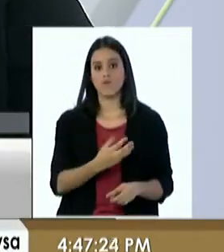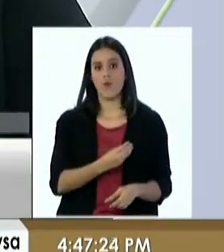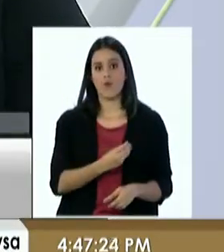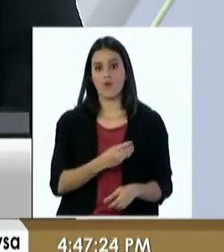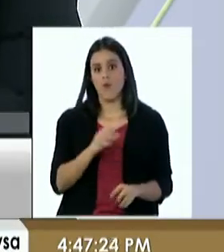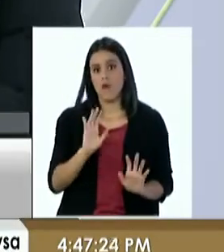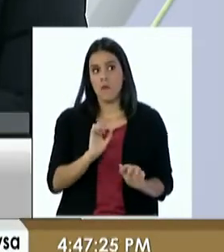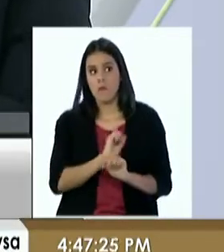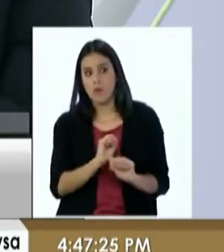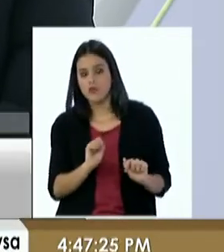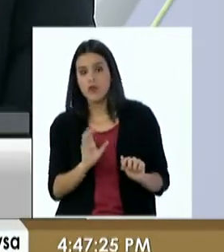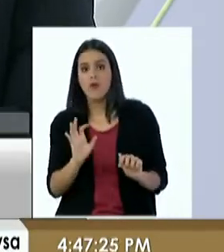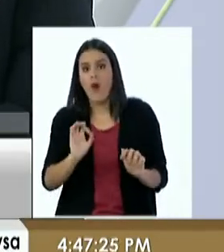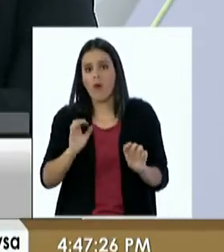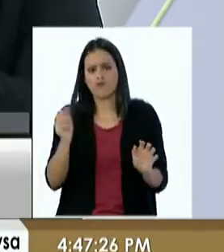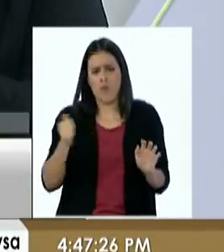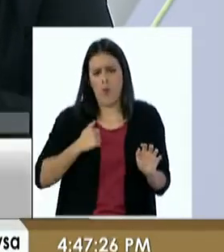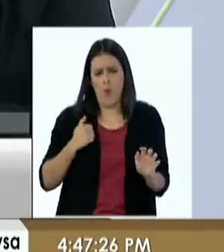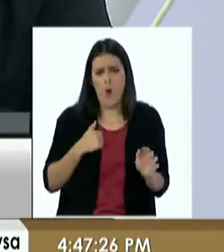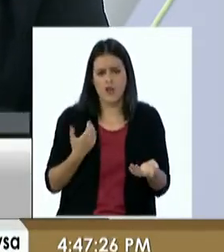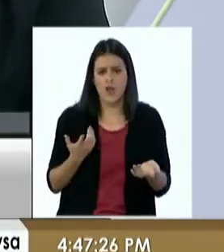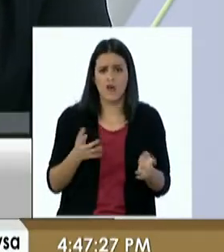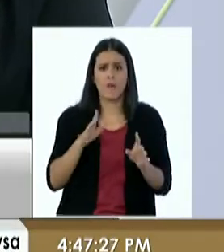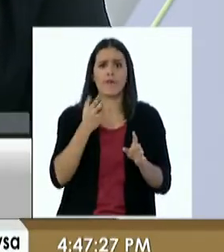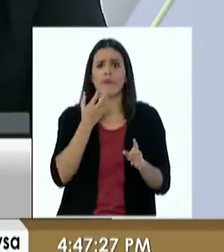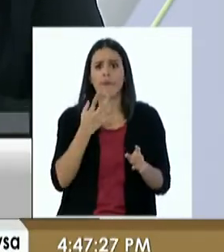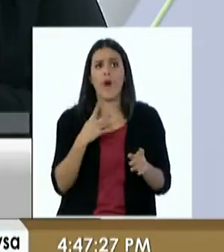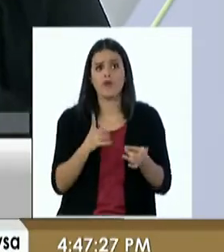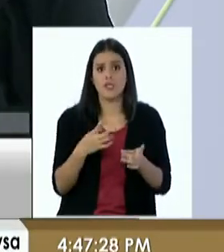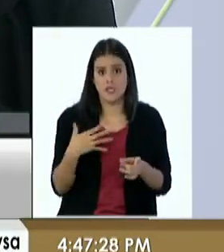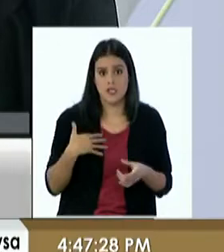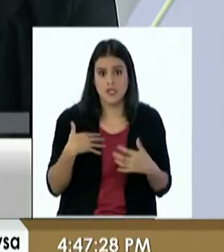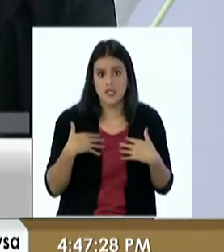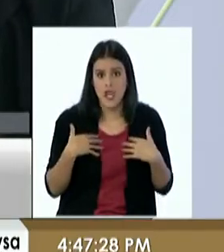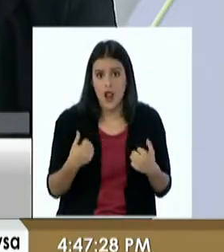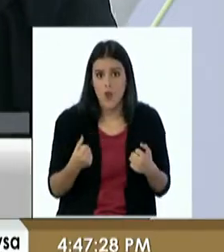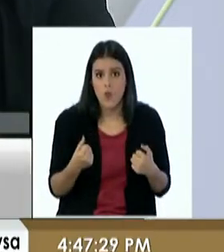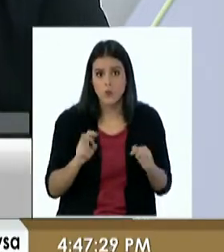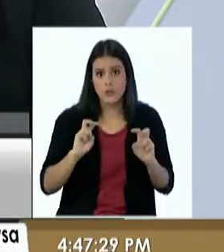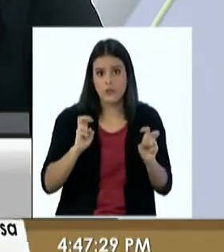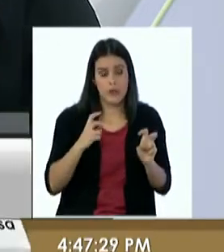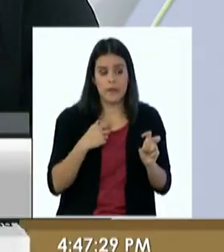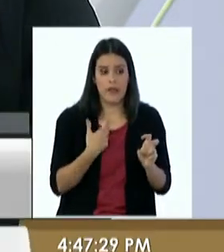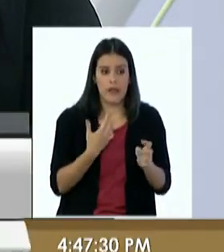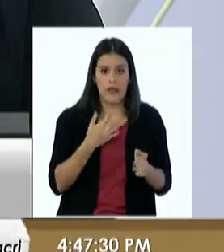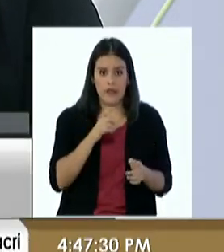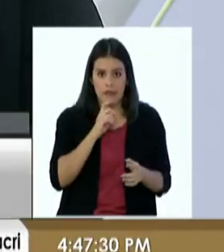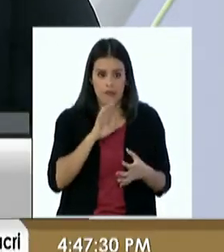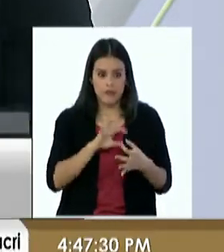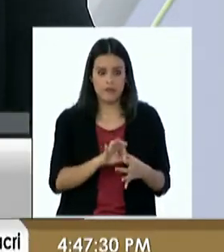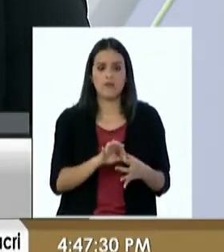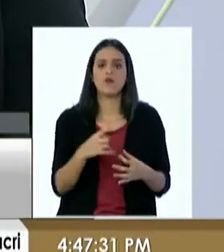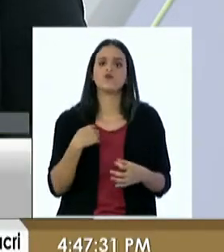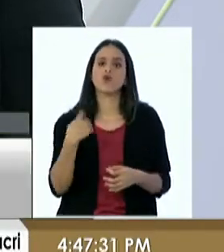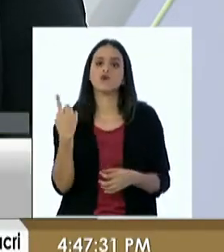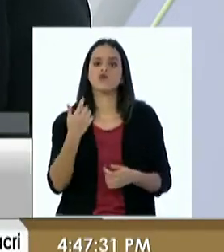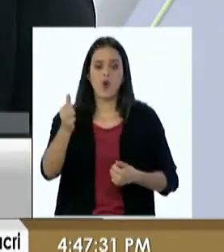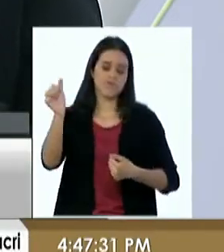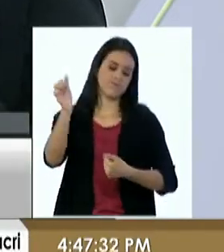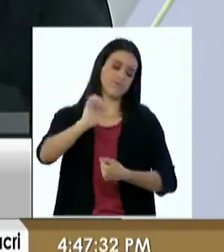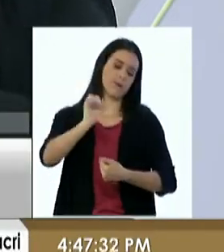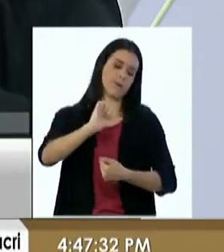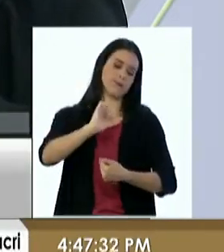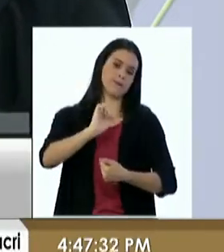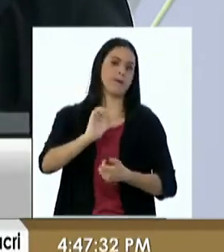no amamantó si lancer gran fianza exactamente si éste yo lo que tengo para alimentar a mi bebé de fórmula será fórmula